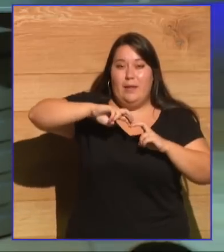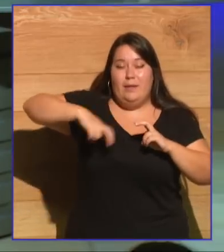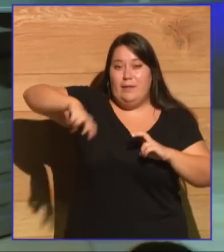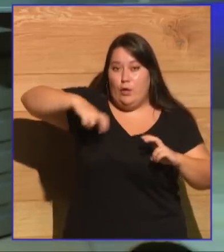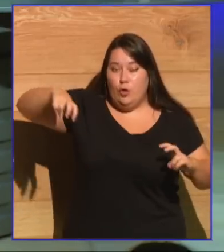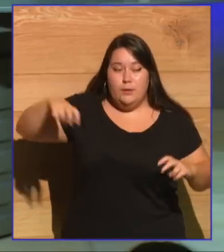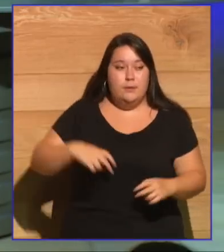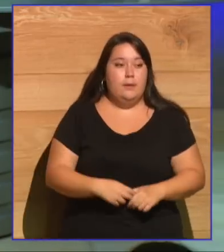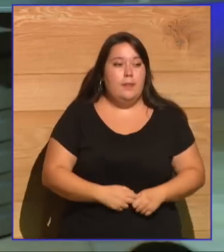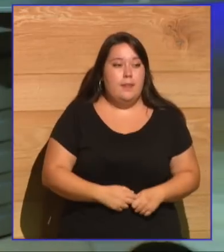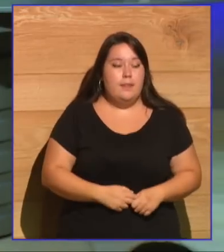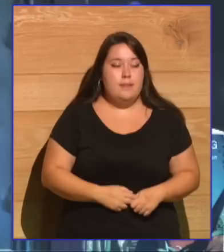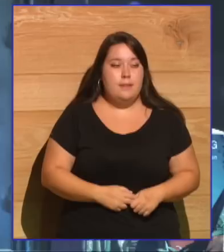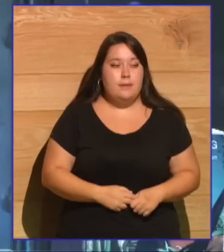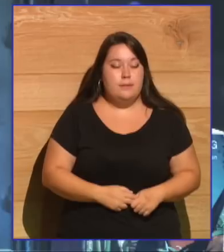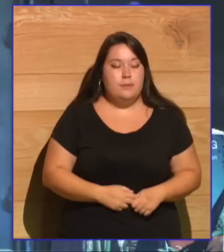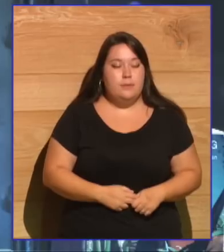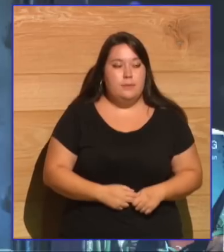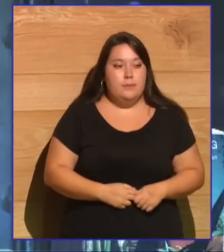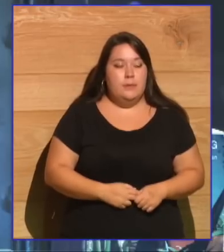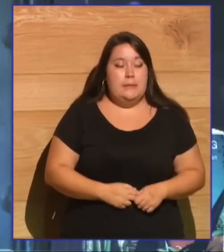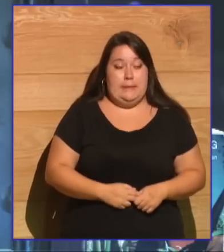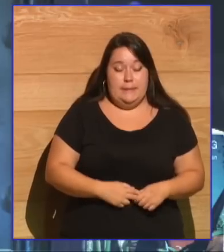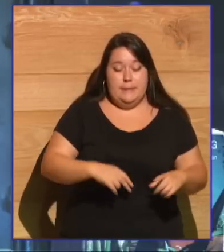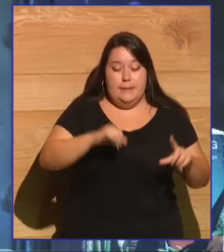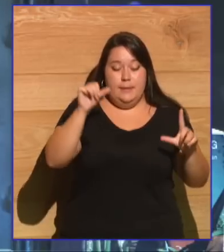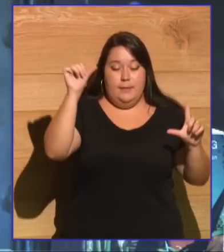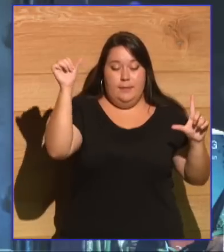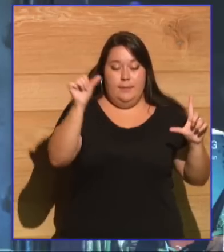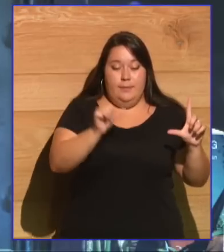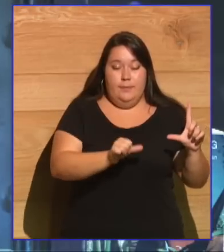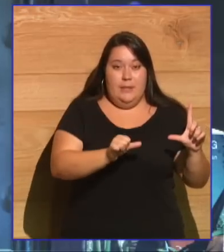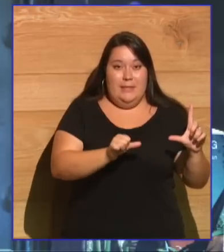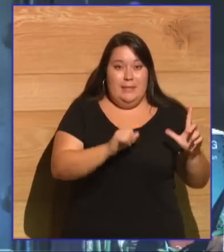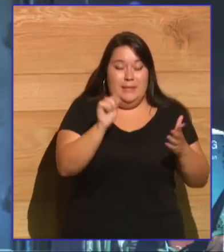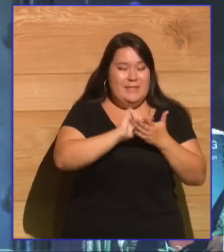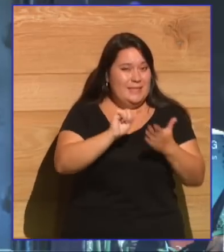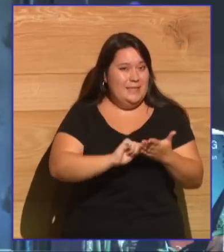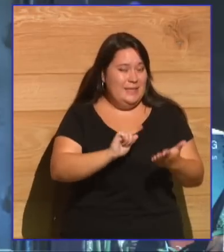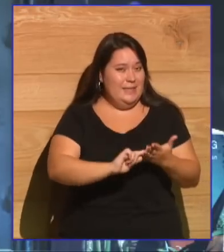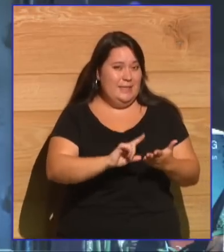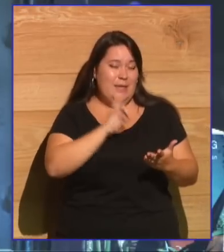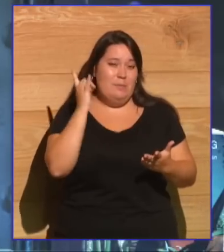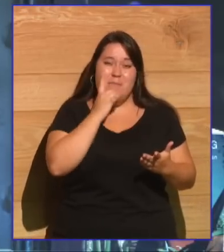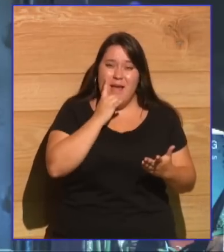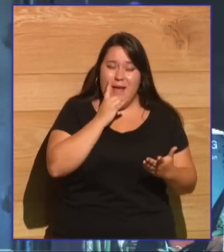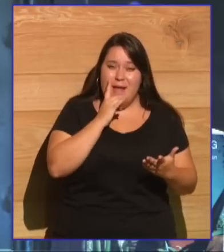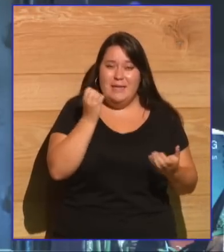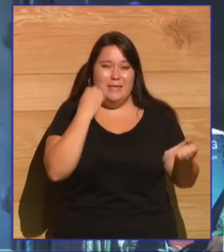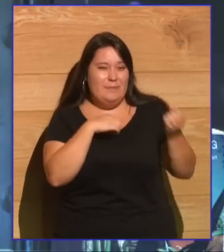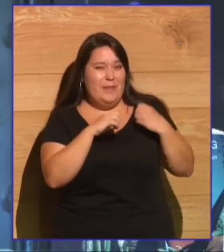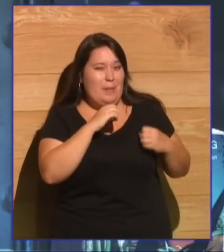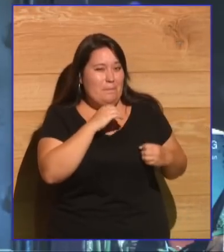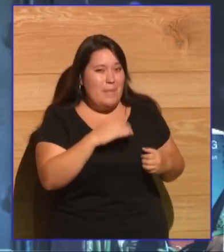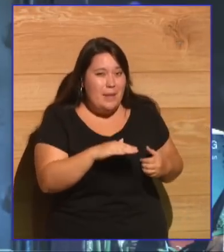la enorme personalidad de tobe hooper porque es una película mal escrita muy mal interpretada y que está